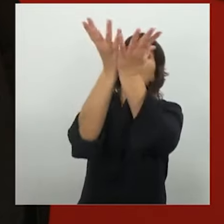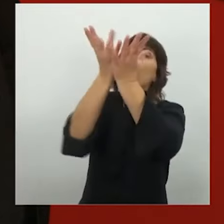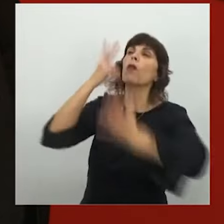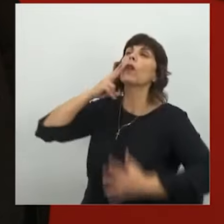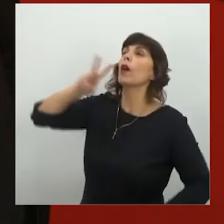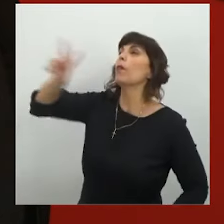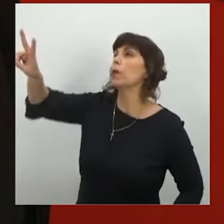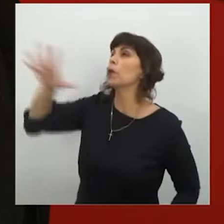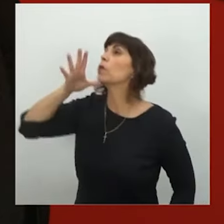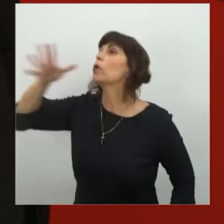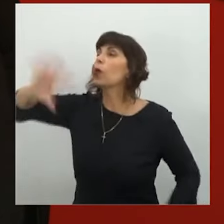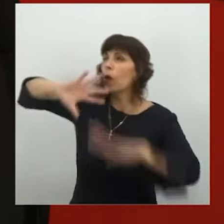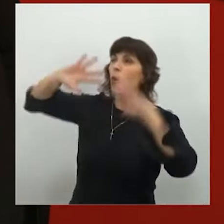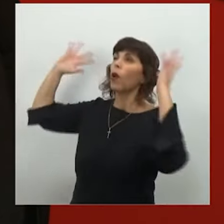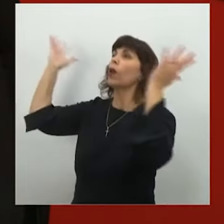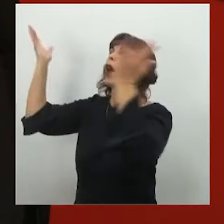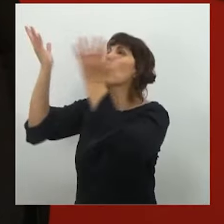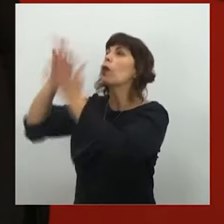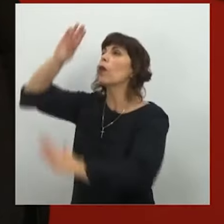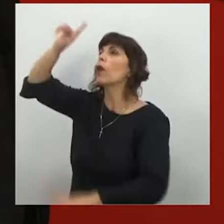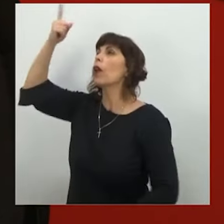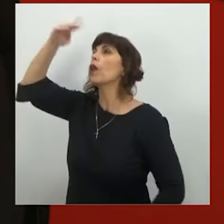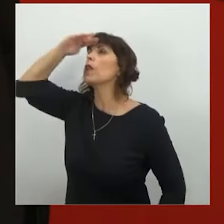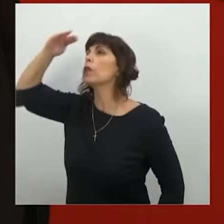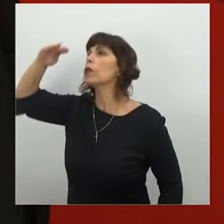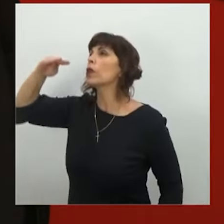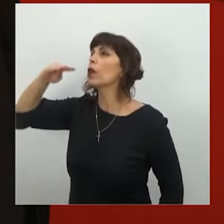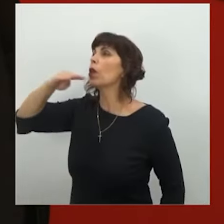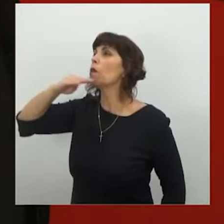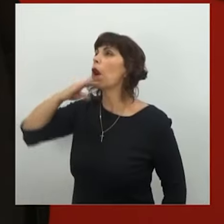Padre, llena de gracia y de verdad.